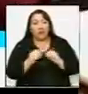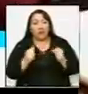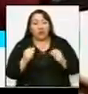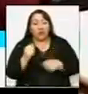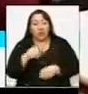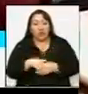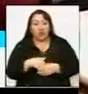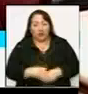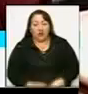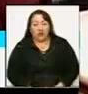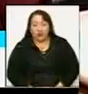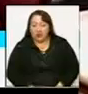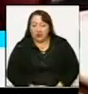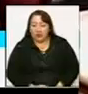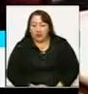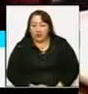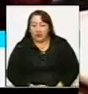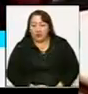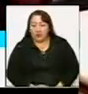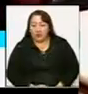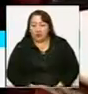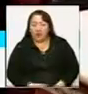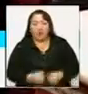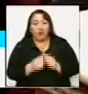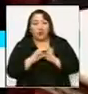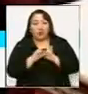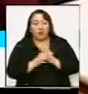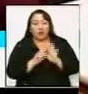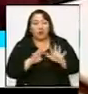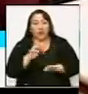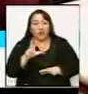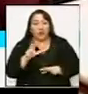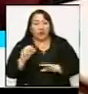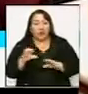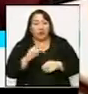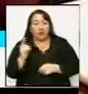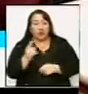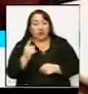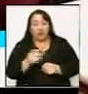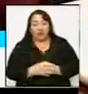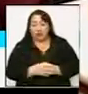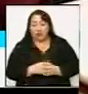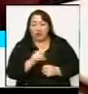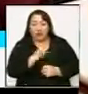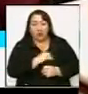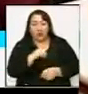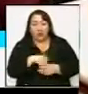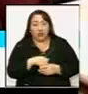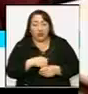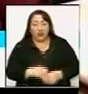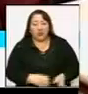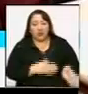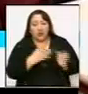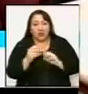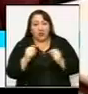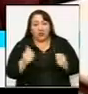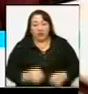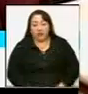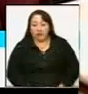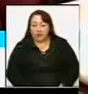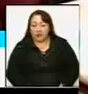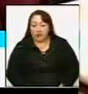sistema electoral. Con la Constitución del 93, de ser un solo órgano electoral, hemos pasado a ser un